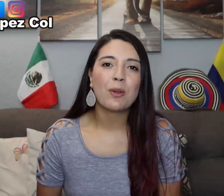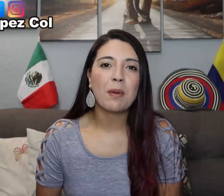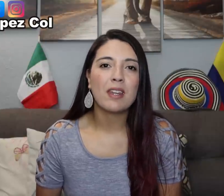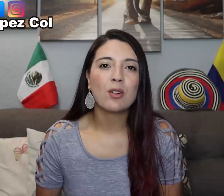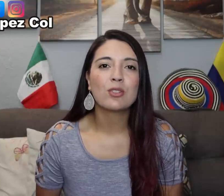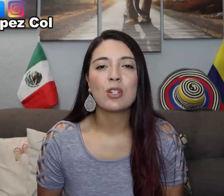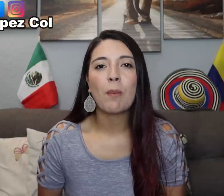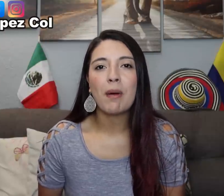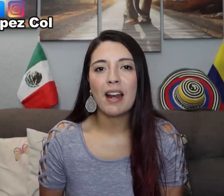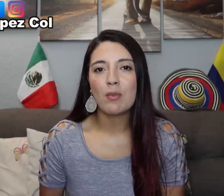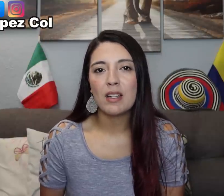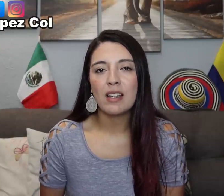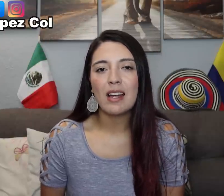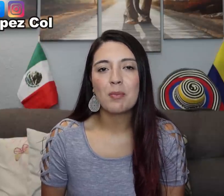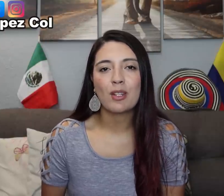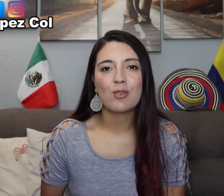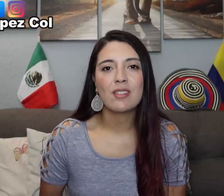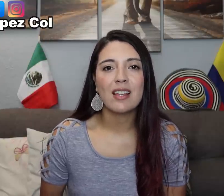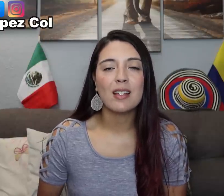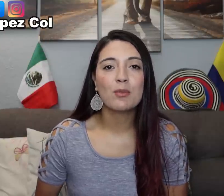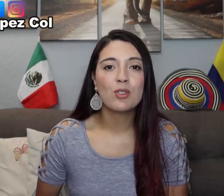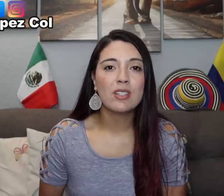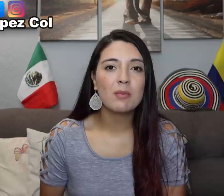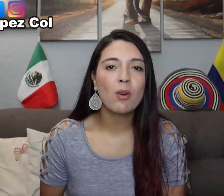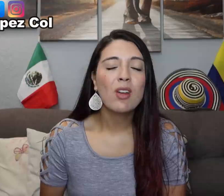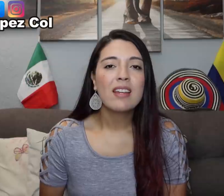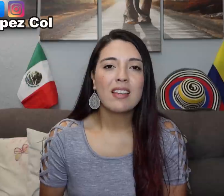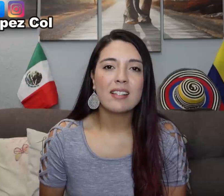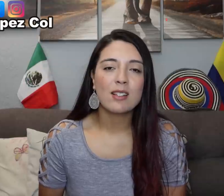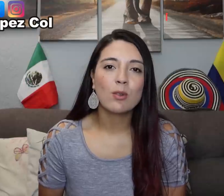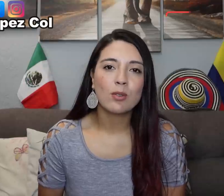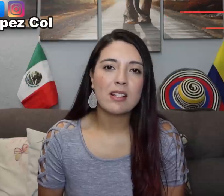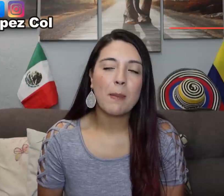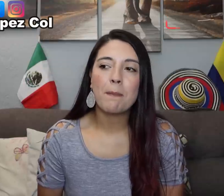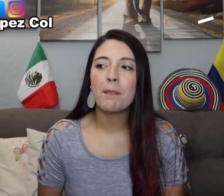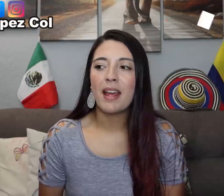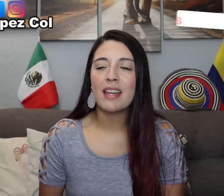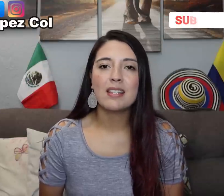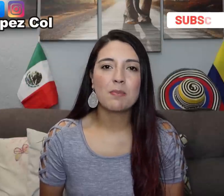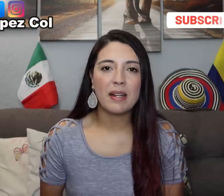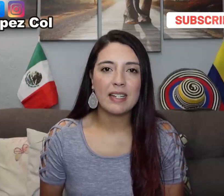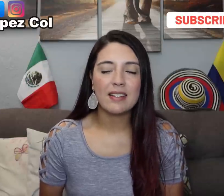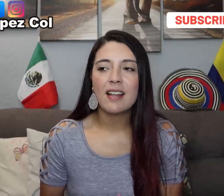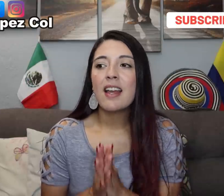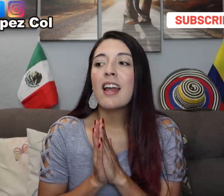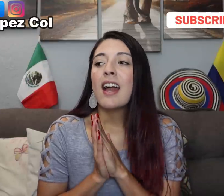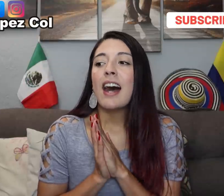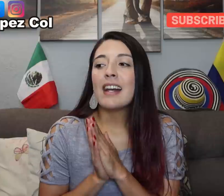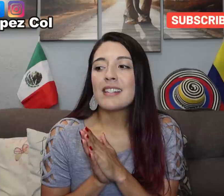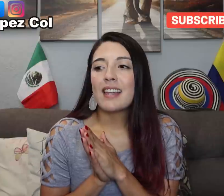no solo de México, sino para la humanidad, porque nos enseña muchísimo de estas culturas